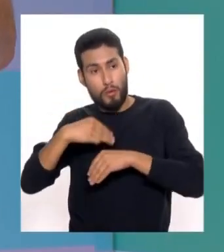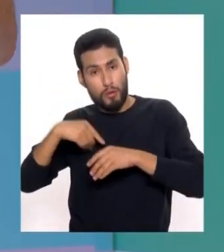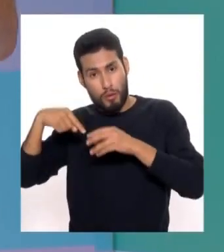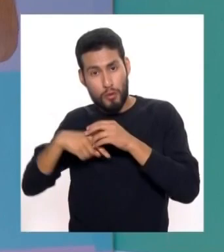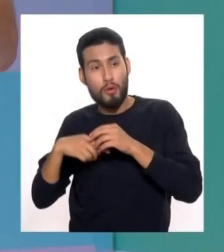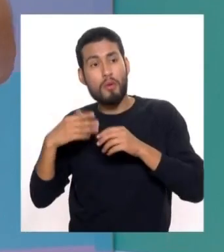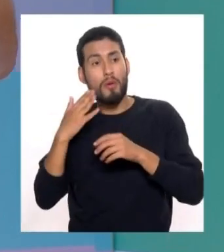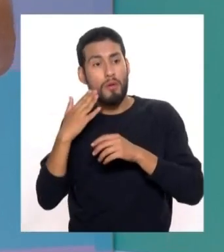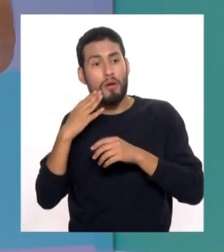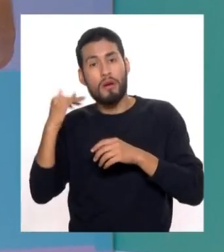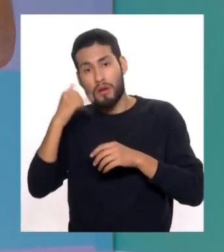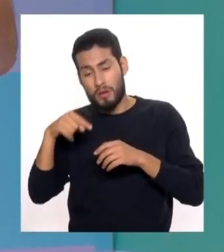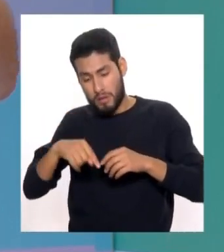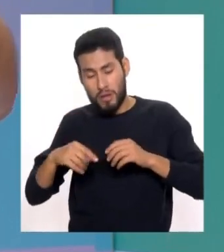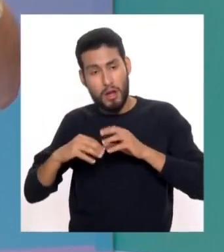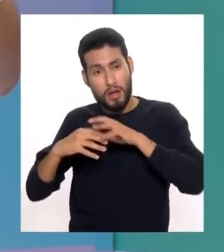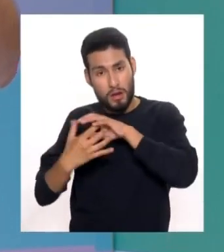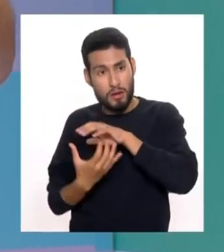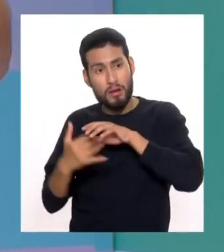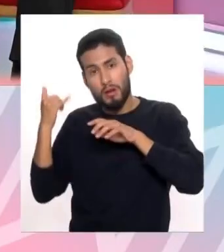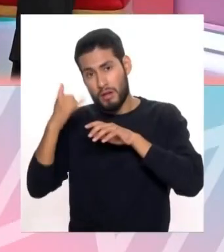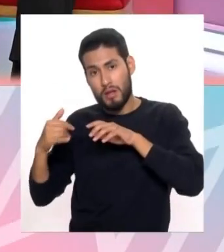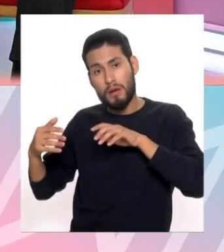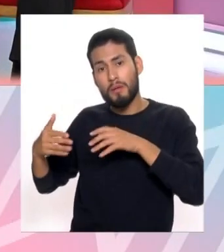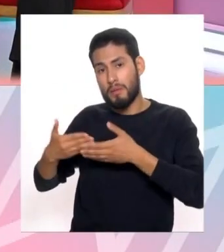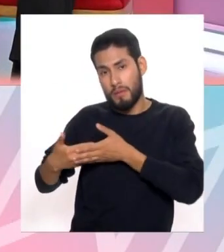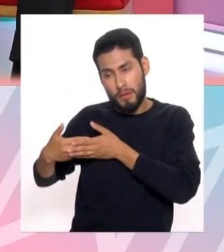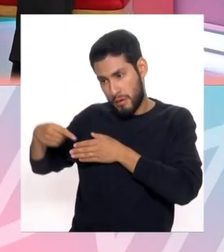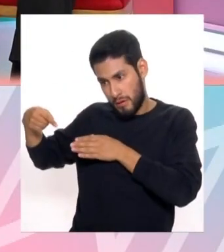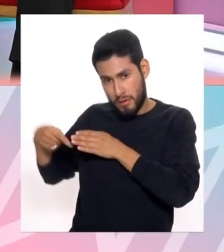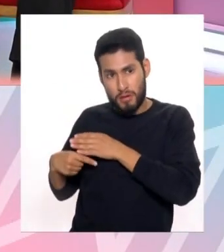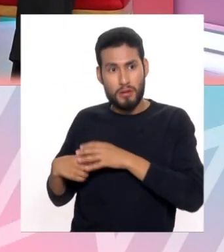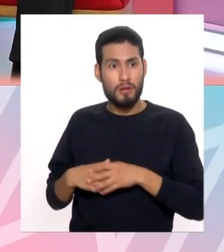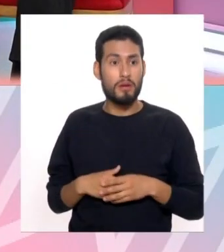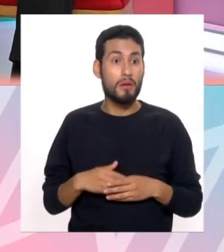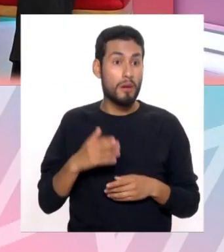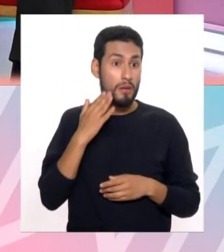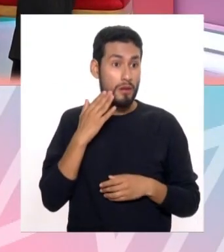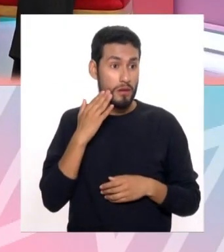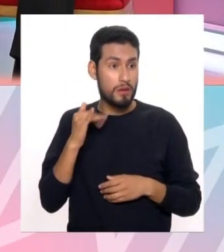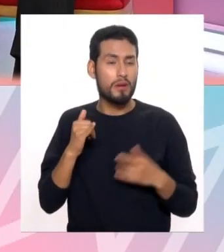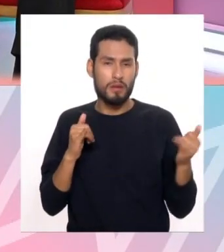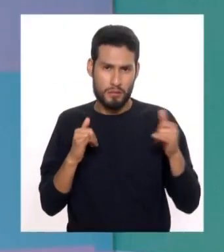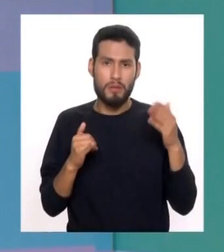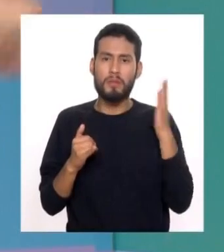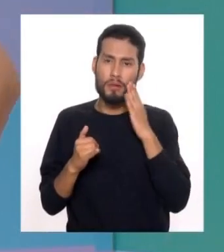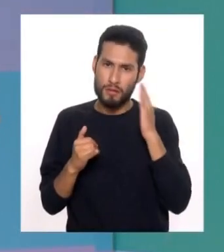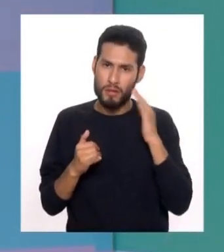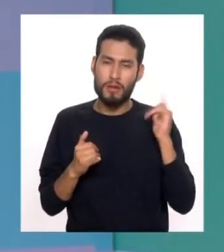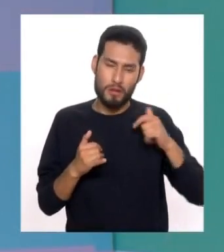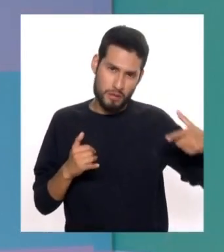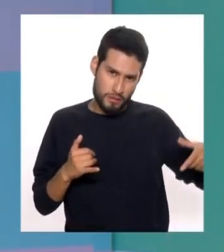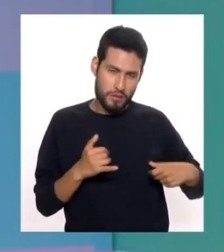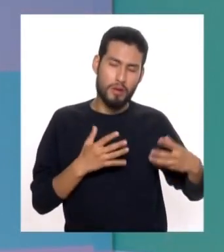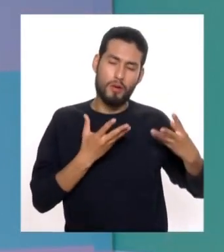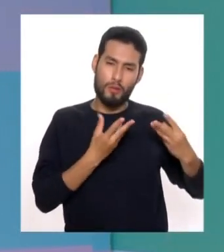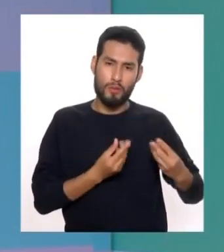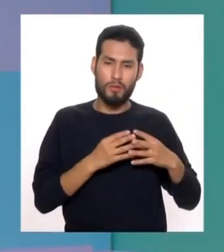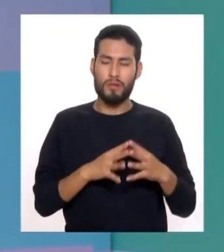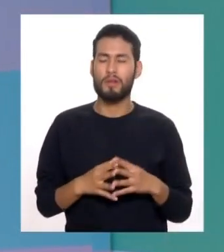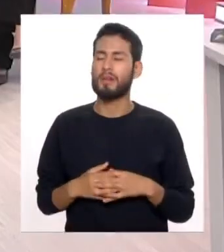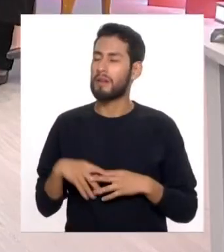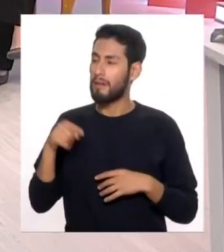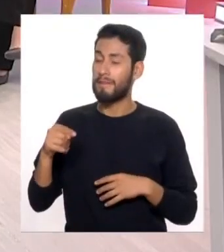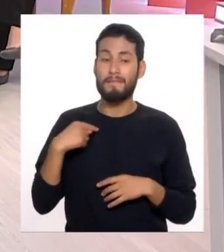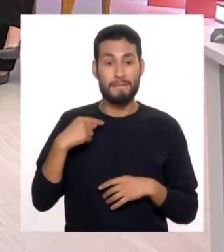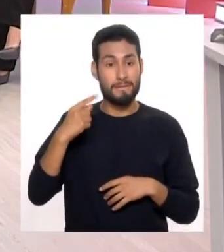de la mamá, el líquido amniótico y llegamos a la nalga del bebé. Y la mamá también tiene su anestesia paralela. Aparte, la mamá tiene otra anestesia. Yo creo, doctor, que